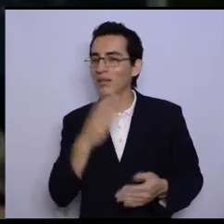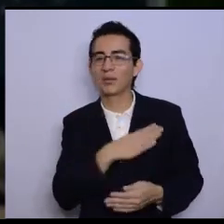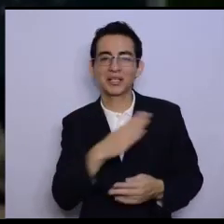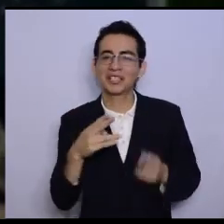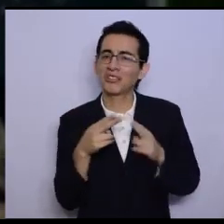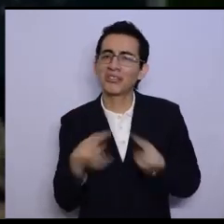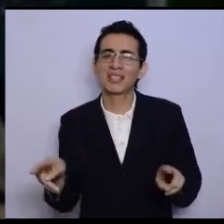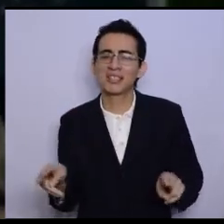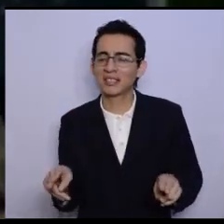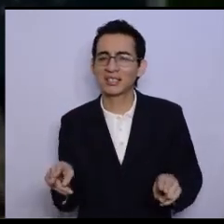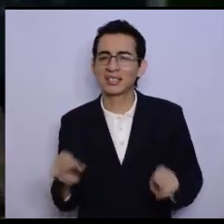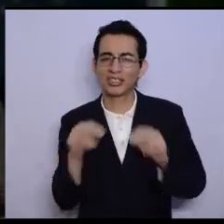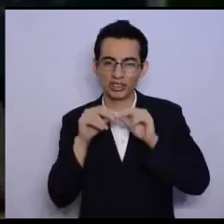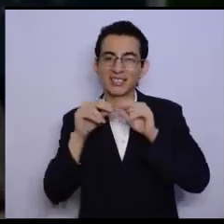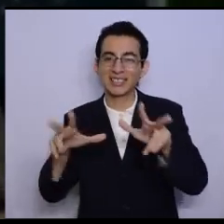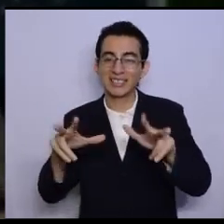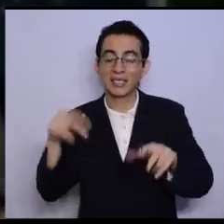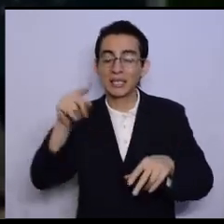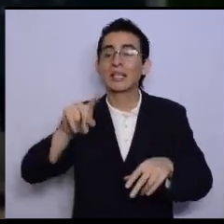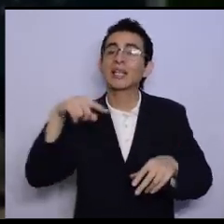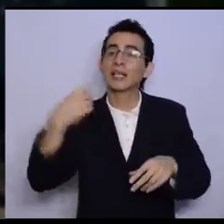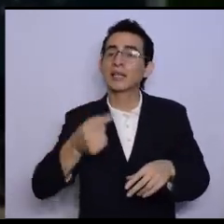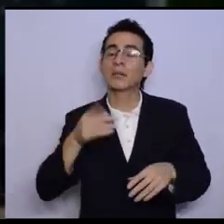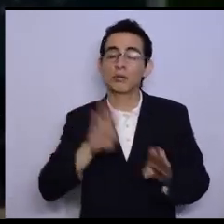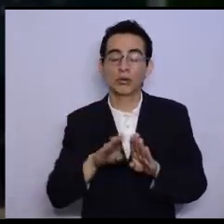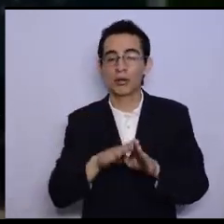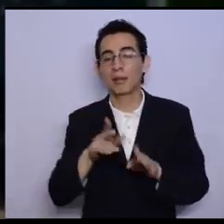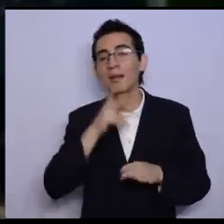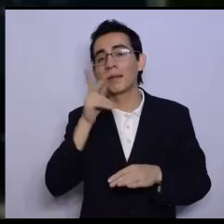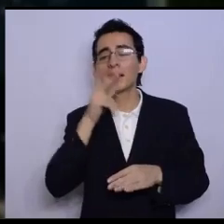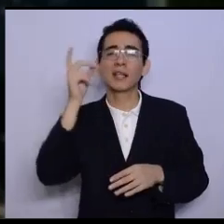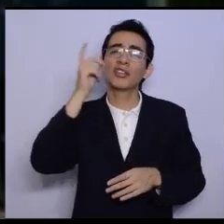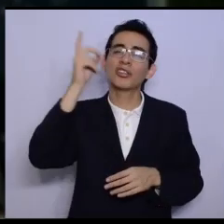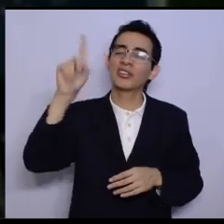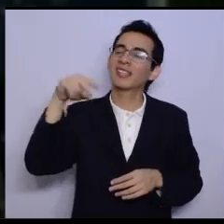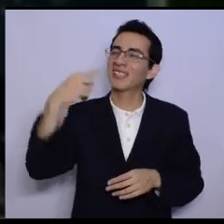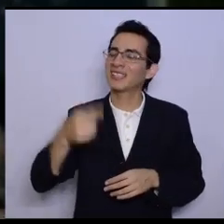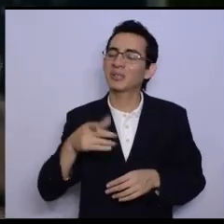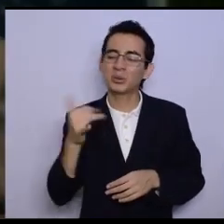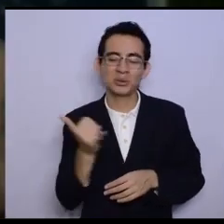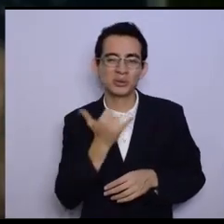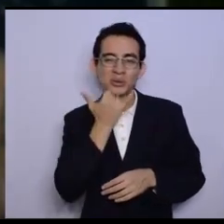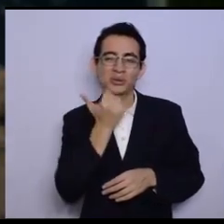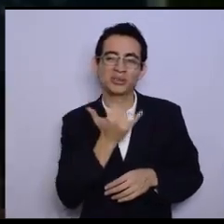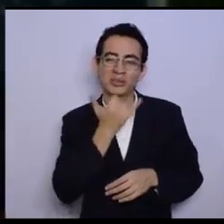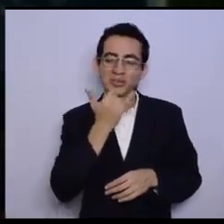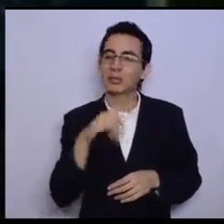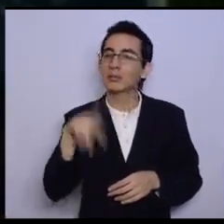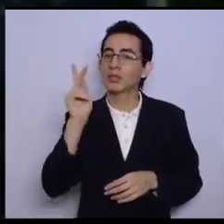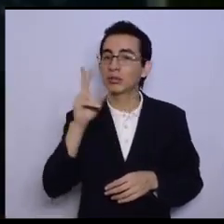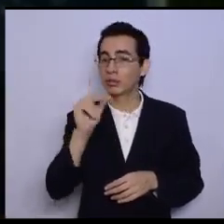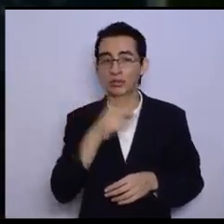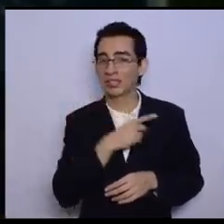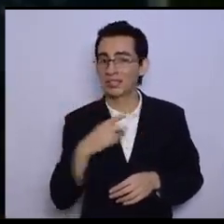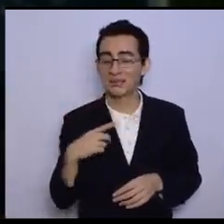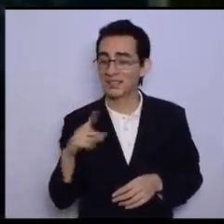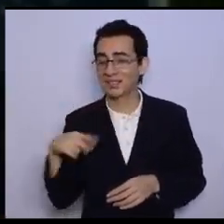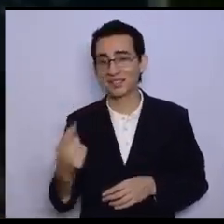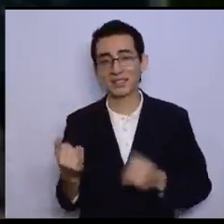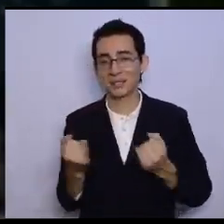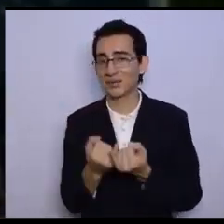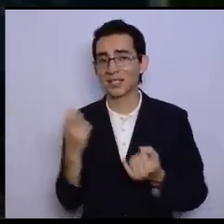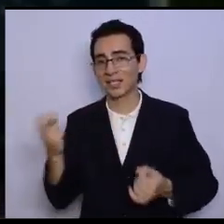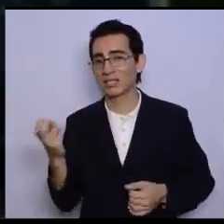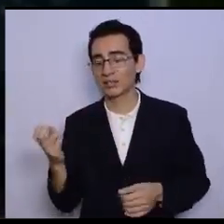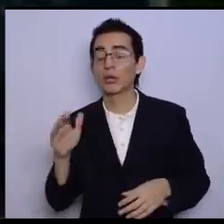testimonio personal por la palabra de Dios, es un error. Se puede dar, pero no debe ser el común.